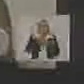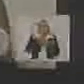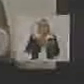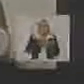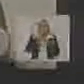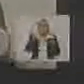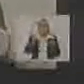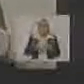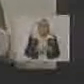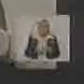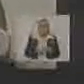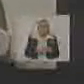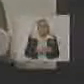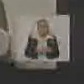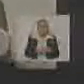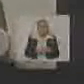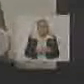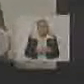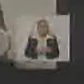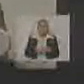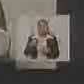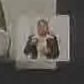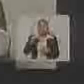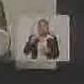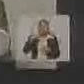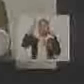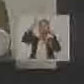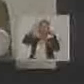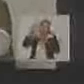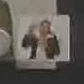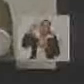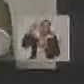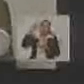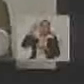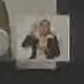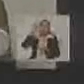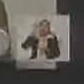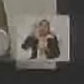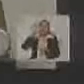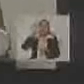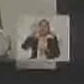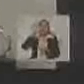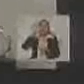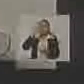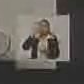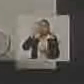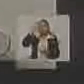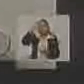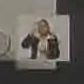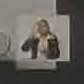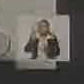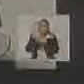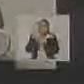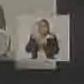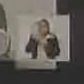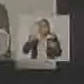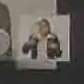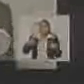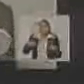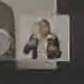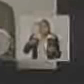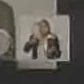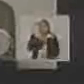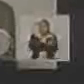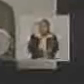recurriré a la Asamblea Legislativa para la defensa de los vecinos de la delegación Benito Juárez